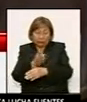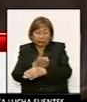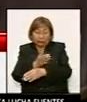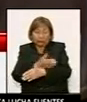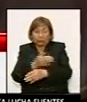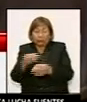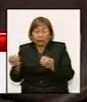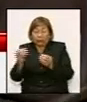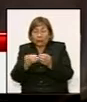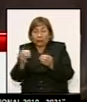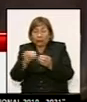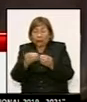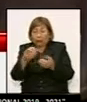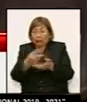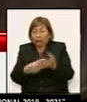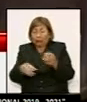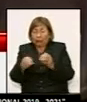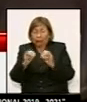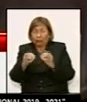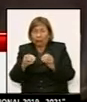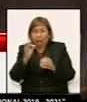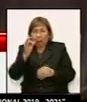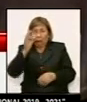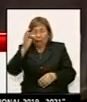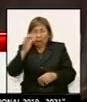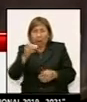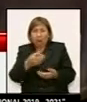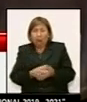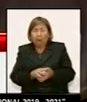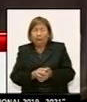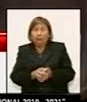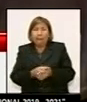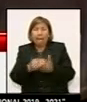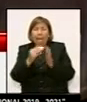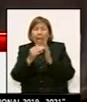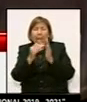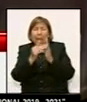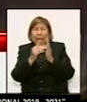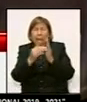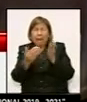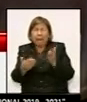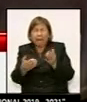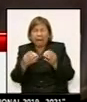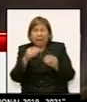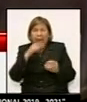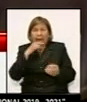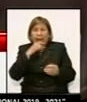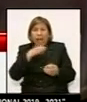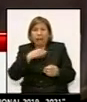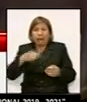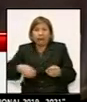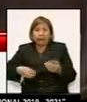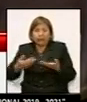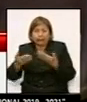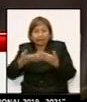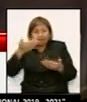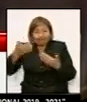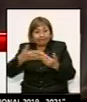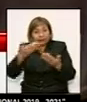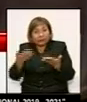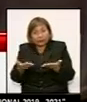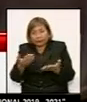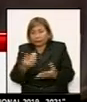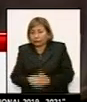y los criterios que vienen adoptando el futuro cronograma, señora Presidenta, y de esa manera dar la facilidad y la